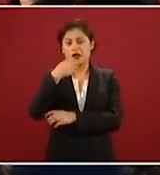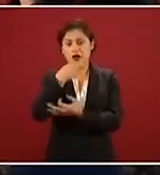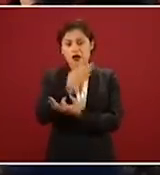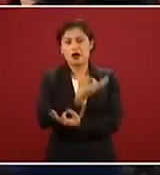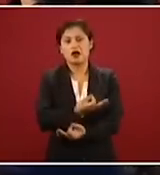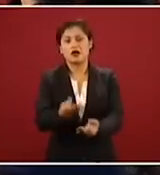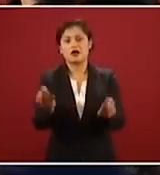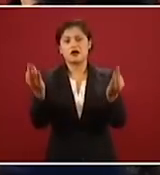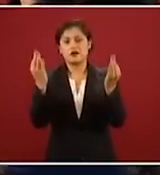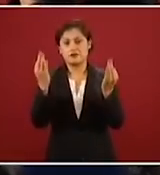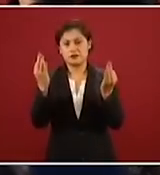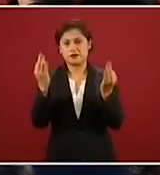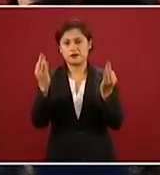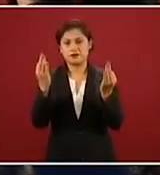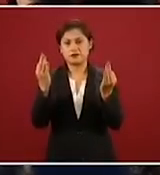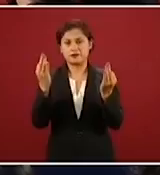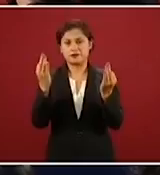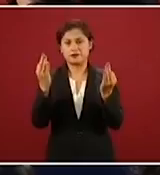Vamos a